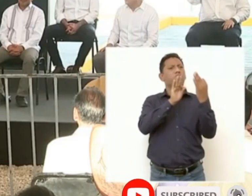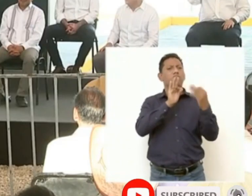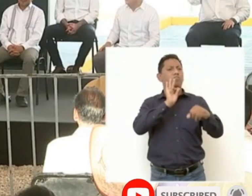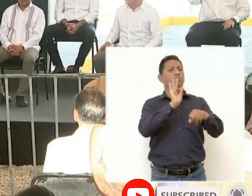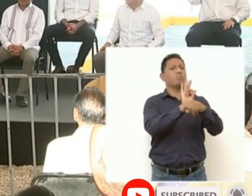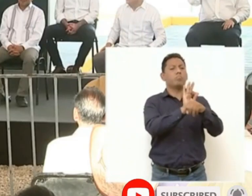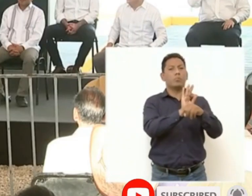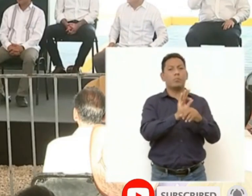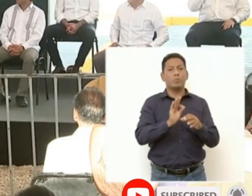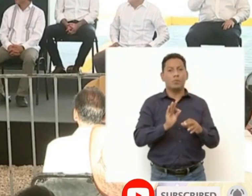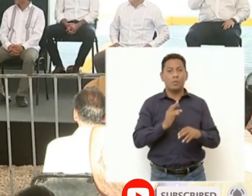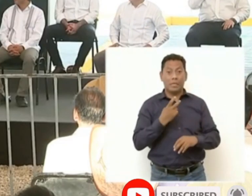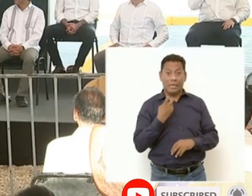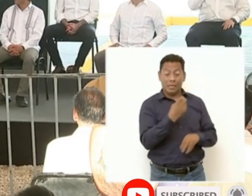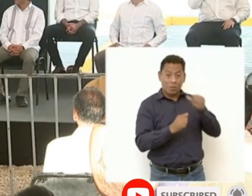Nosotros tenemos esa enseñanza